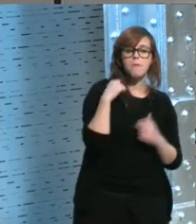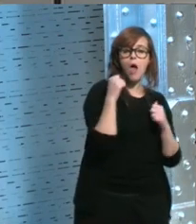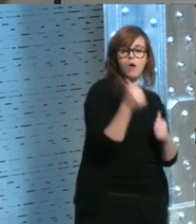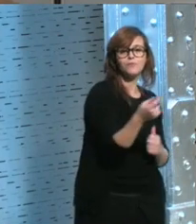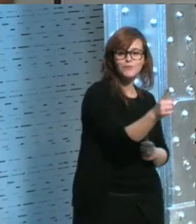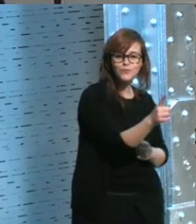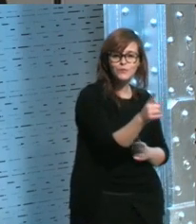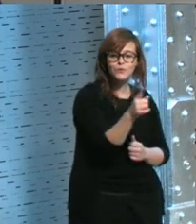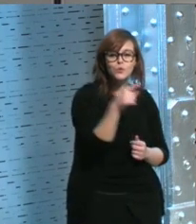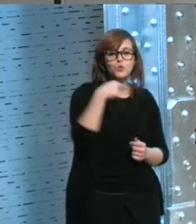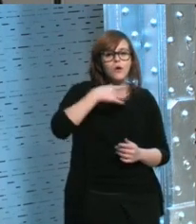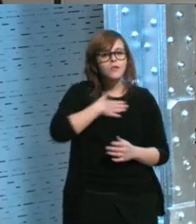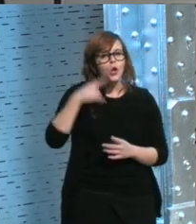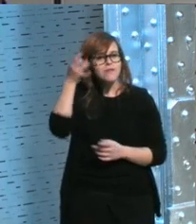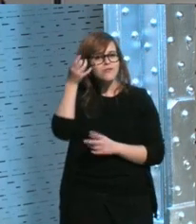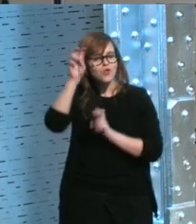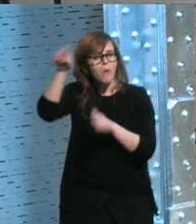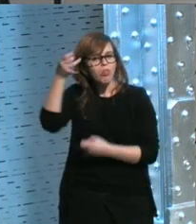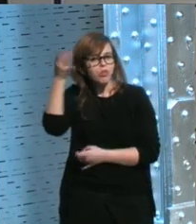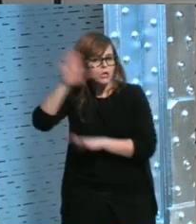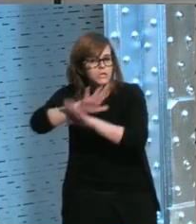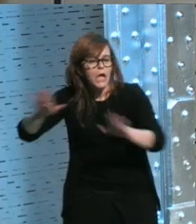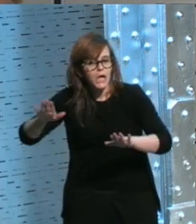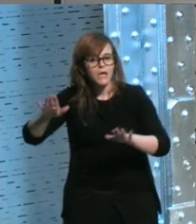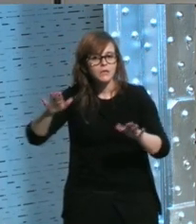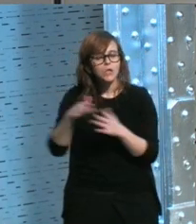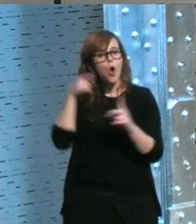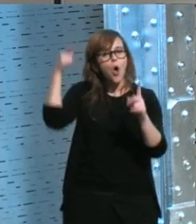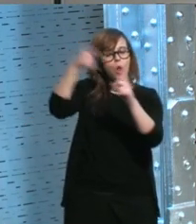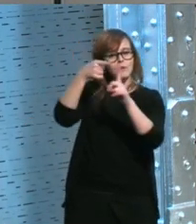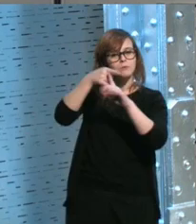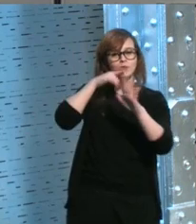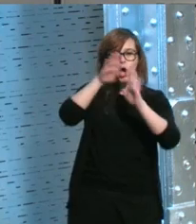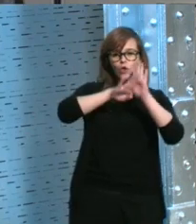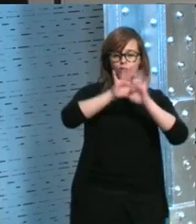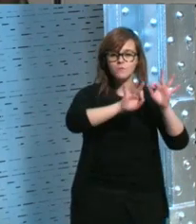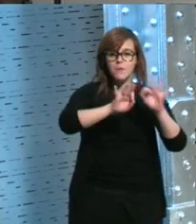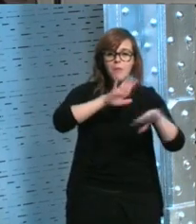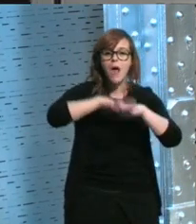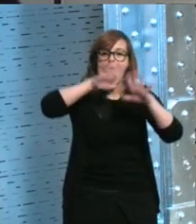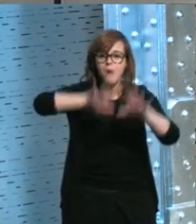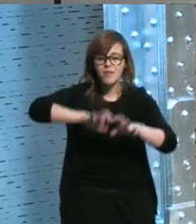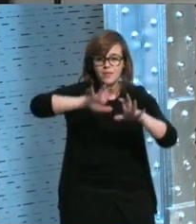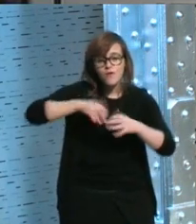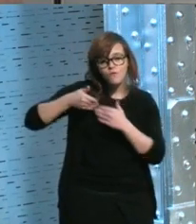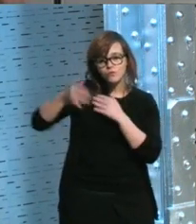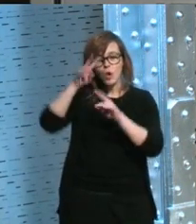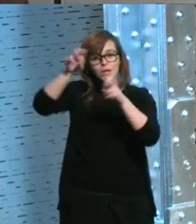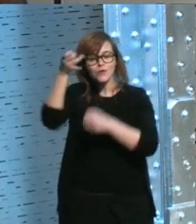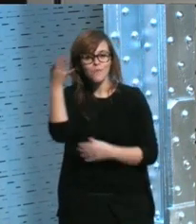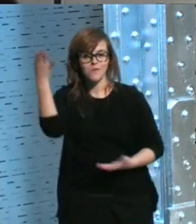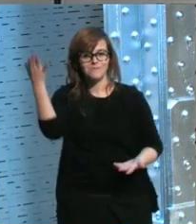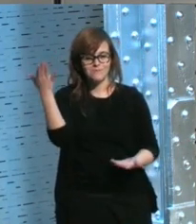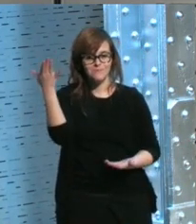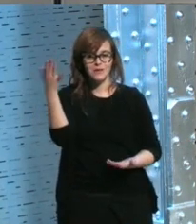lo fundamental es pasar de enseñar a crear las condiciones para aprender. Esa, para mí, hoy,